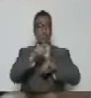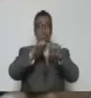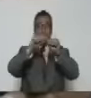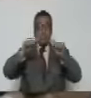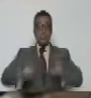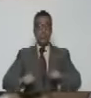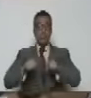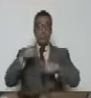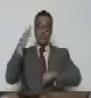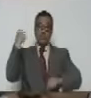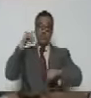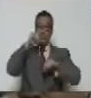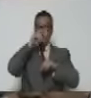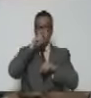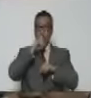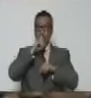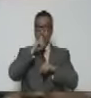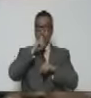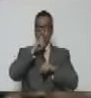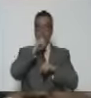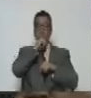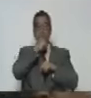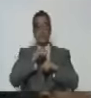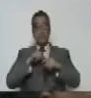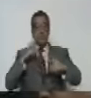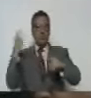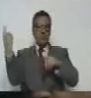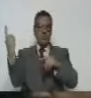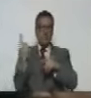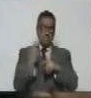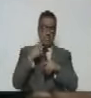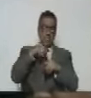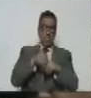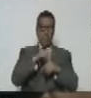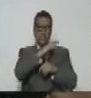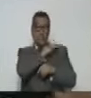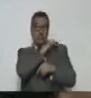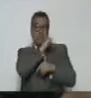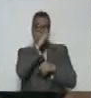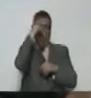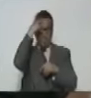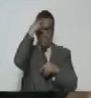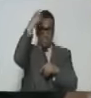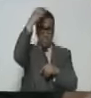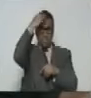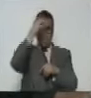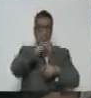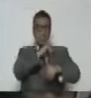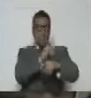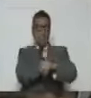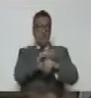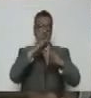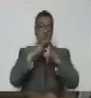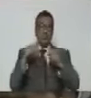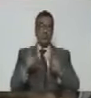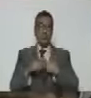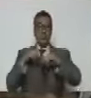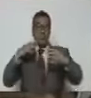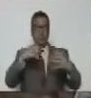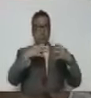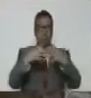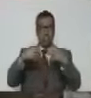sistemas coloniales, irrumpe el imperialismo y con el ejercicio de la fuerza más brutal de la